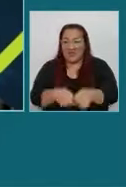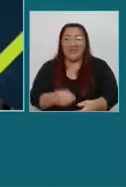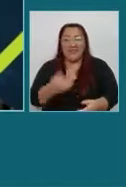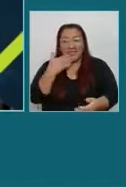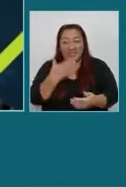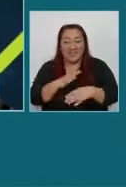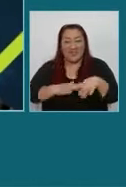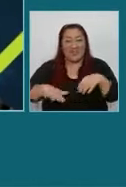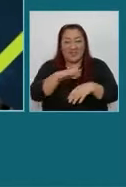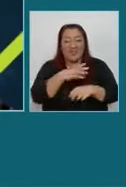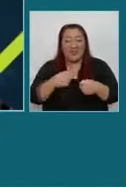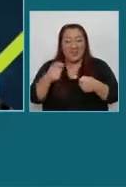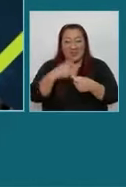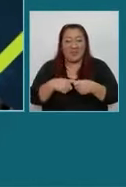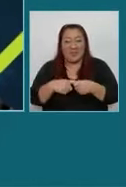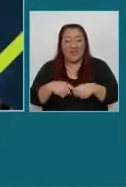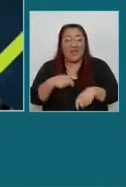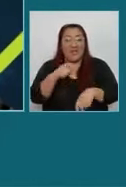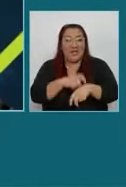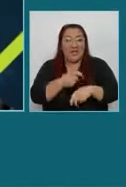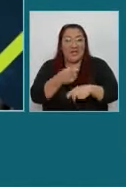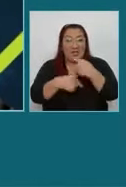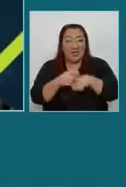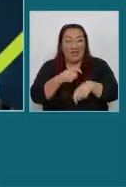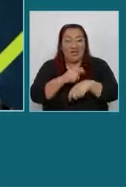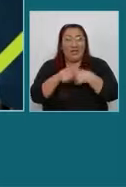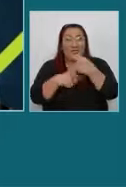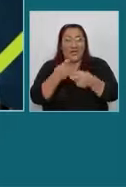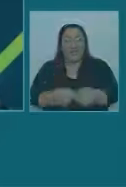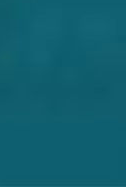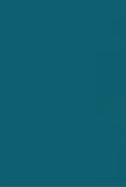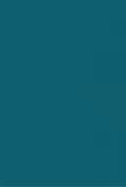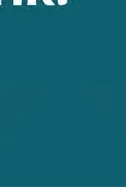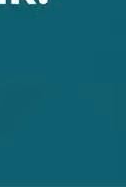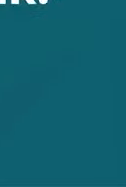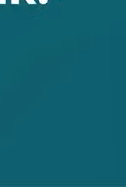Muchas gracias a todos por tu participación y tiempo y nos vemos en la siguiente plenaria.